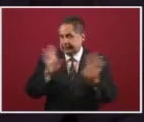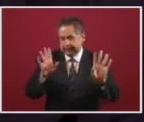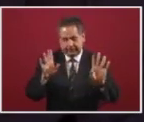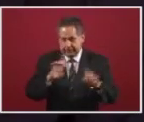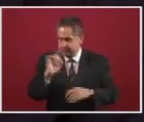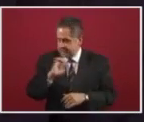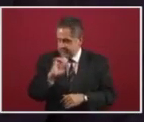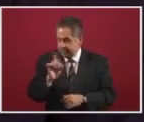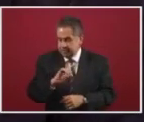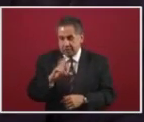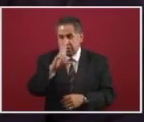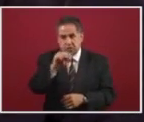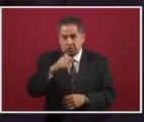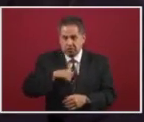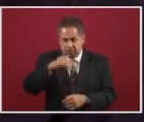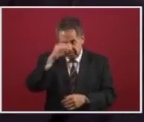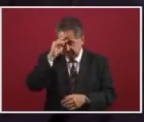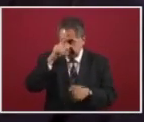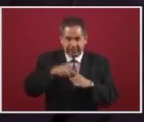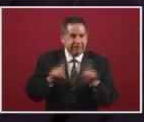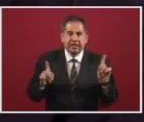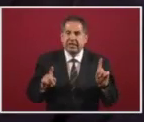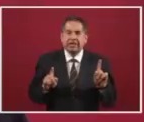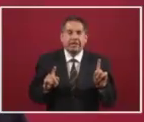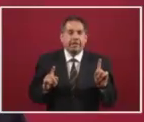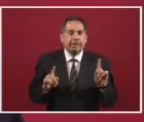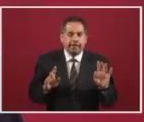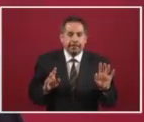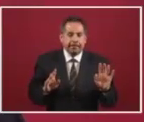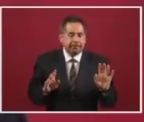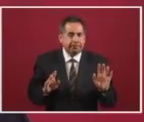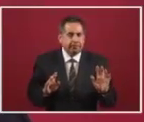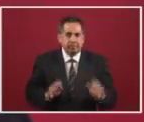Nosotros tenemos un pensamiento